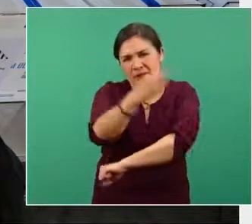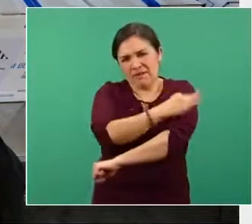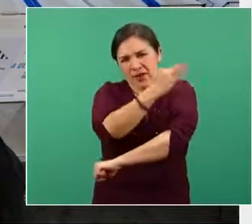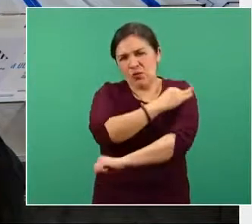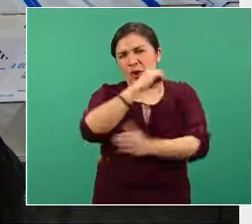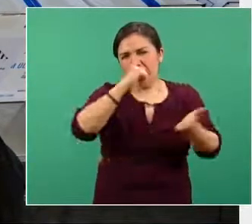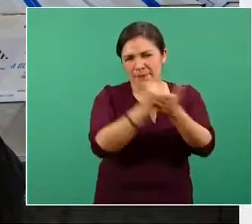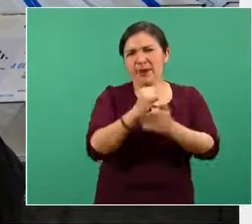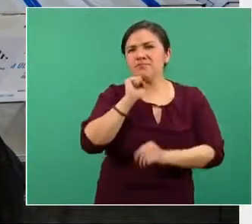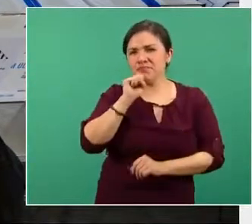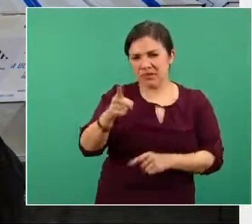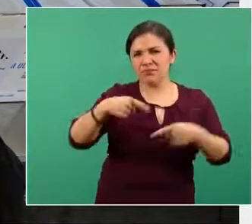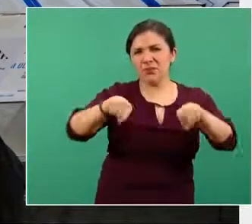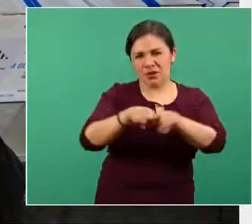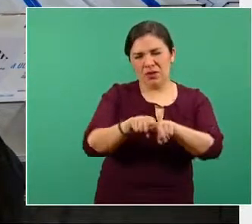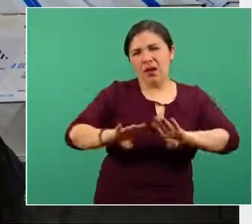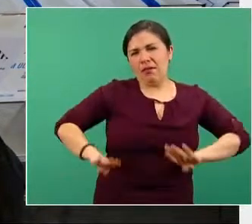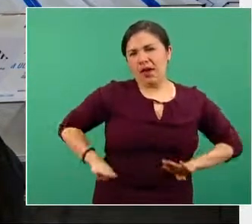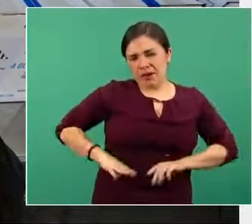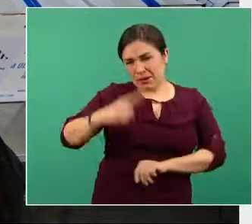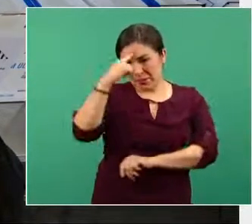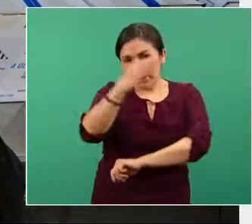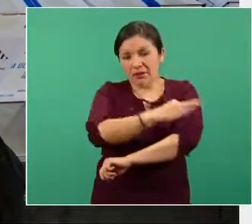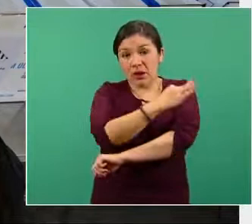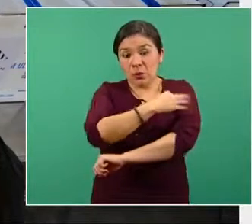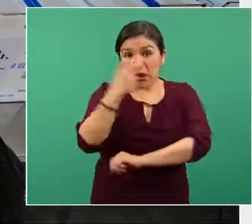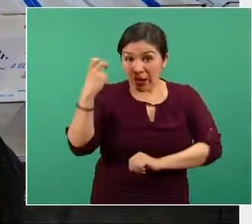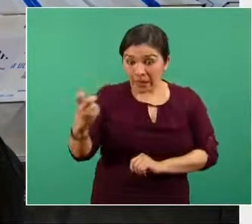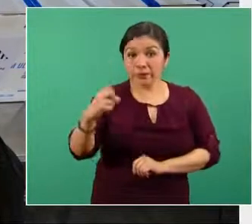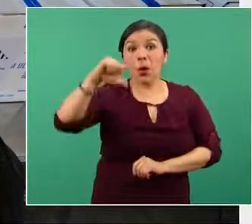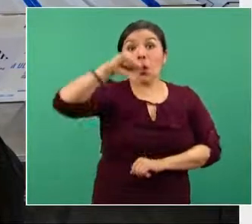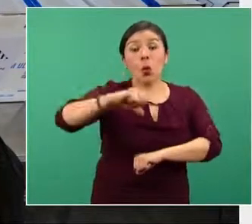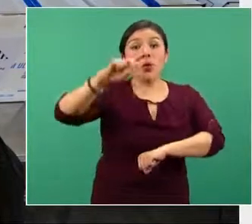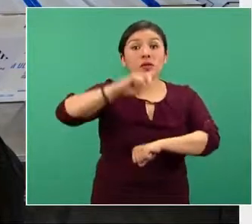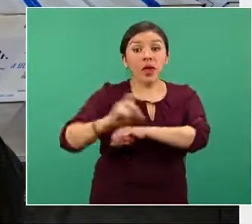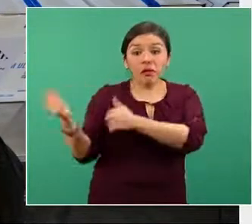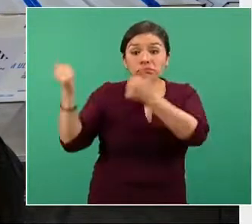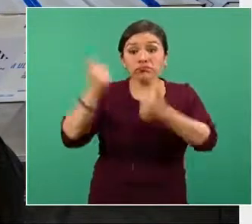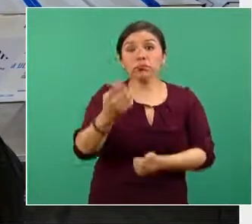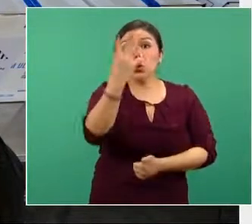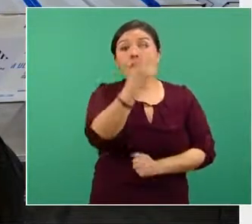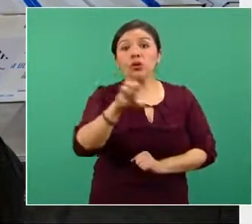esta marca y tipo específico de vacuna, y el día de hoy se recibieron